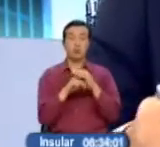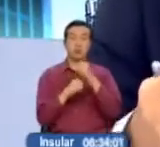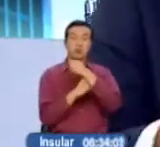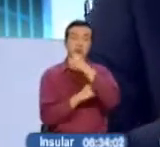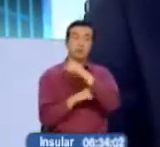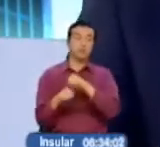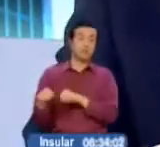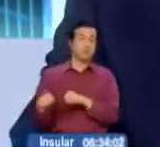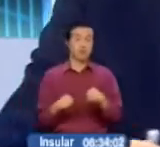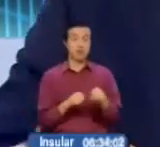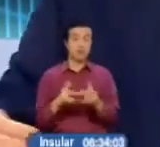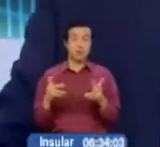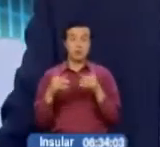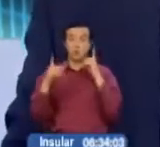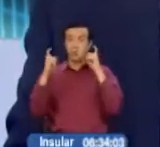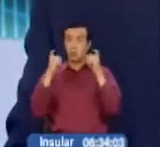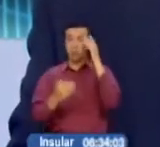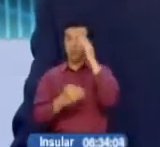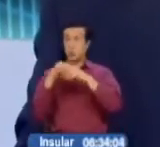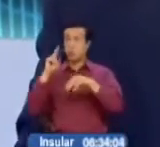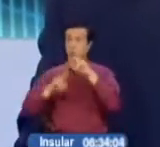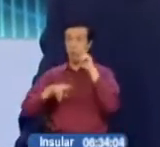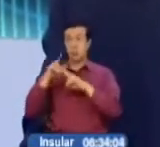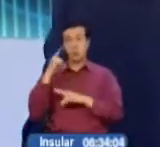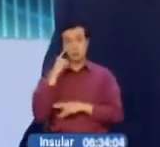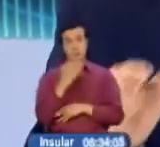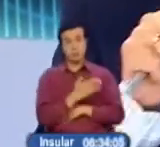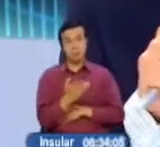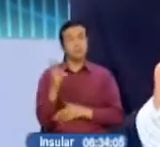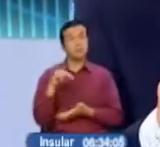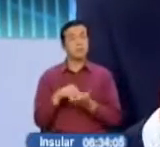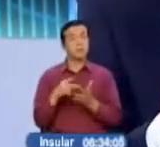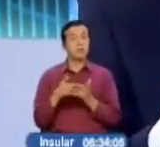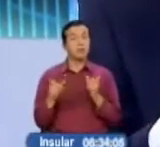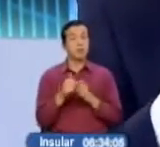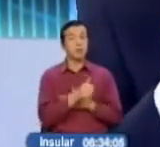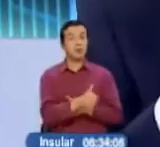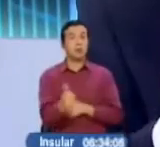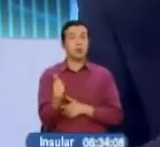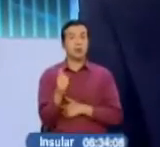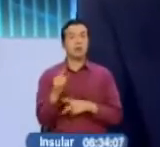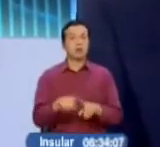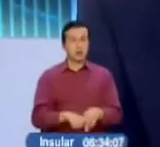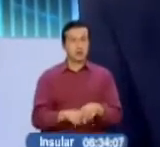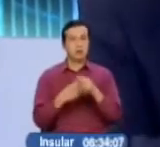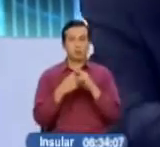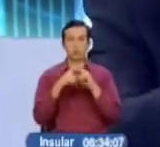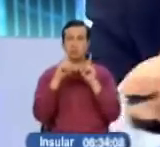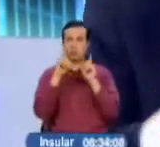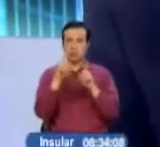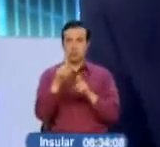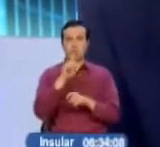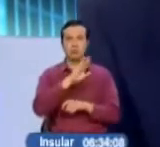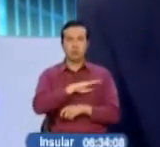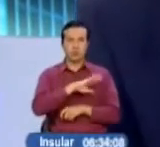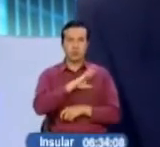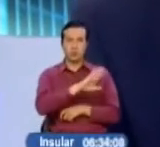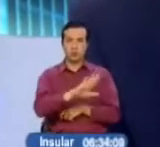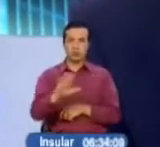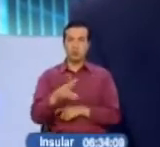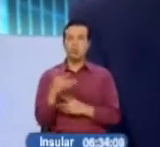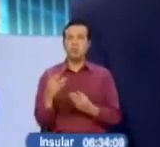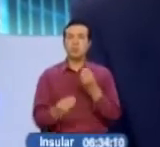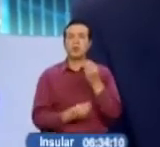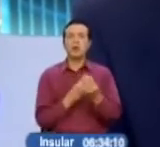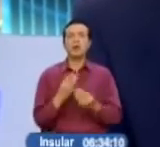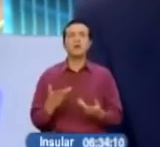antisísmicas y si no se controlan las nuevas construcciones. Entonces el tema de la ciudadanía es, comencemos a preguntar a nuestros distintos municipios qué